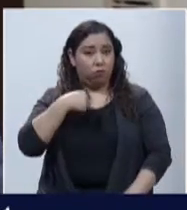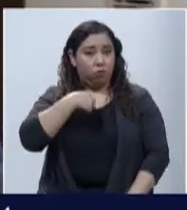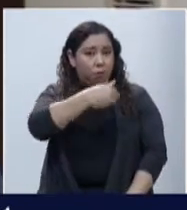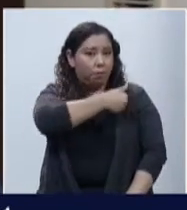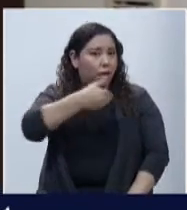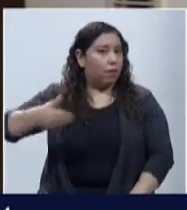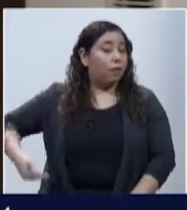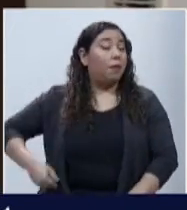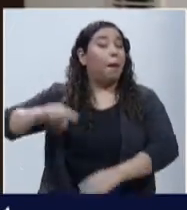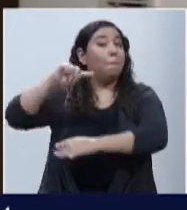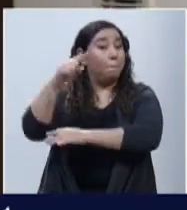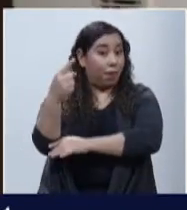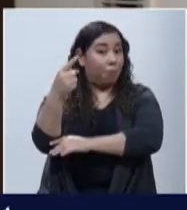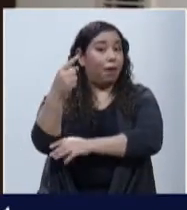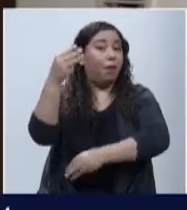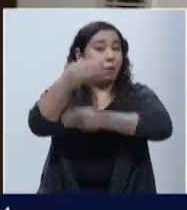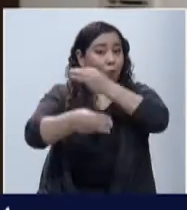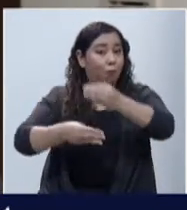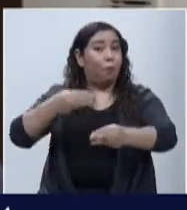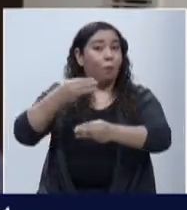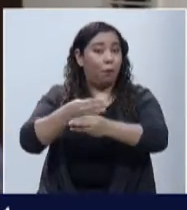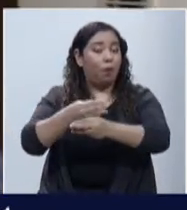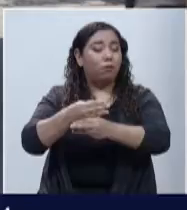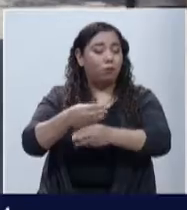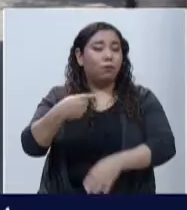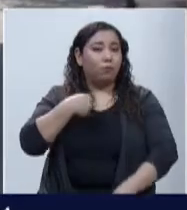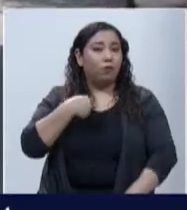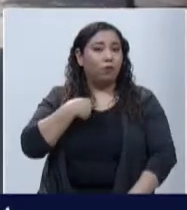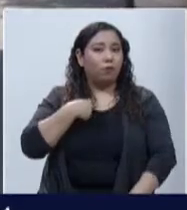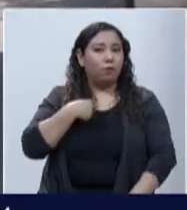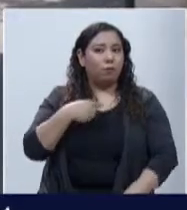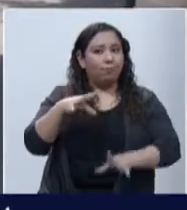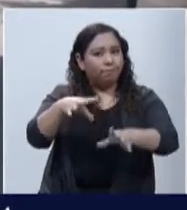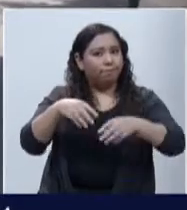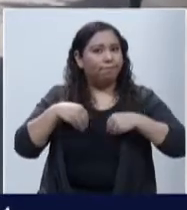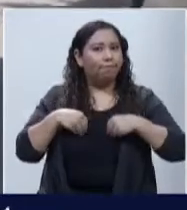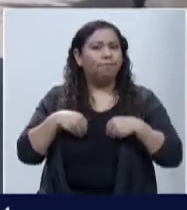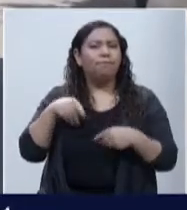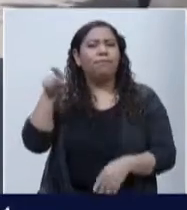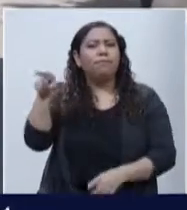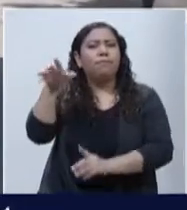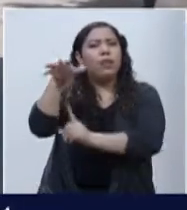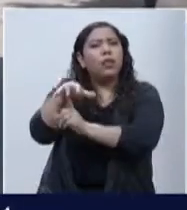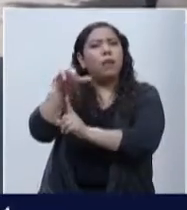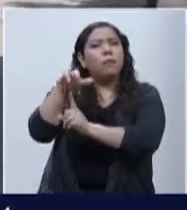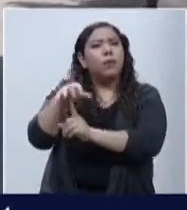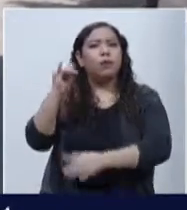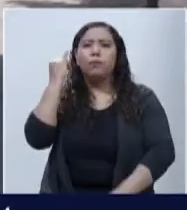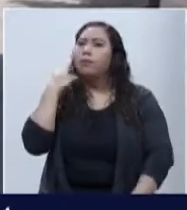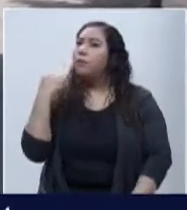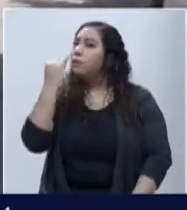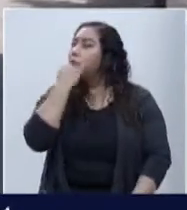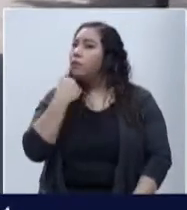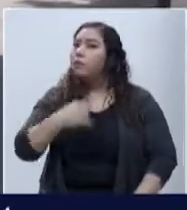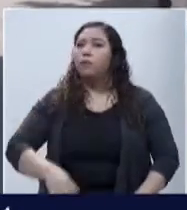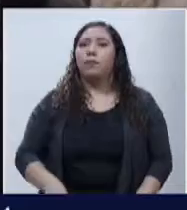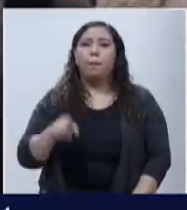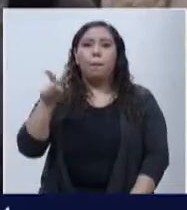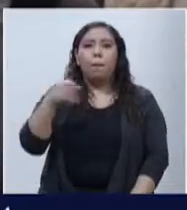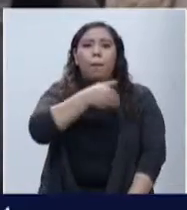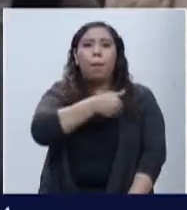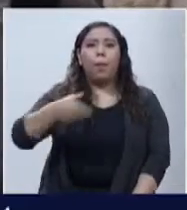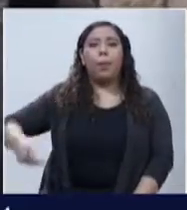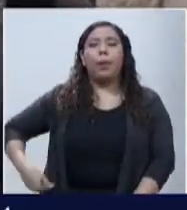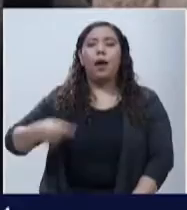como la capital de israel el mandatario puntualizó las áreas de cooperación que israel pondrá a